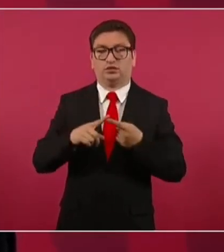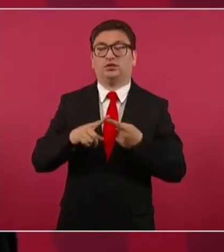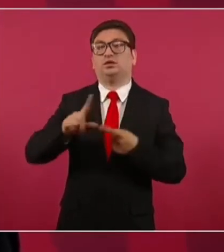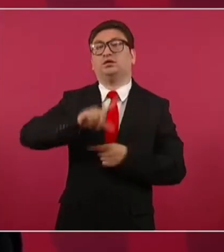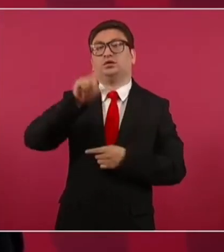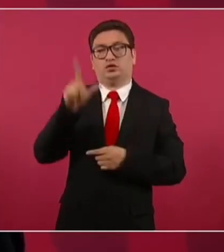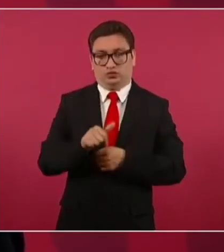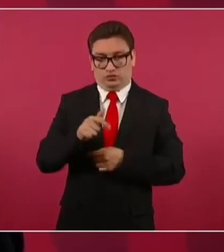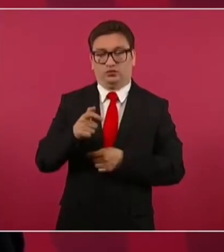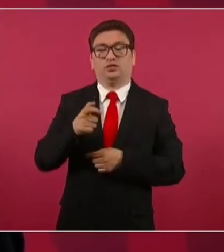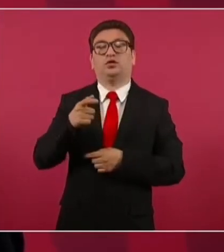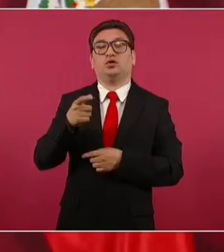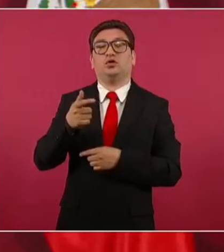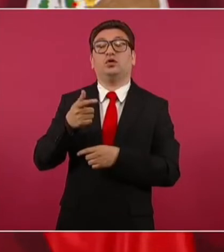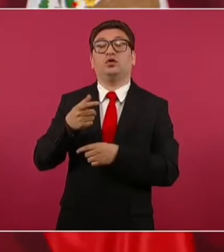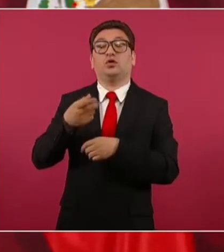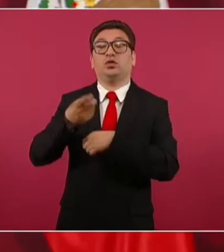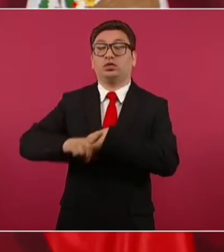y luego la reparación del daño.